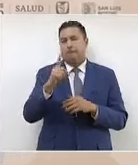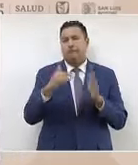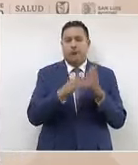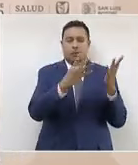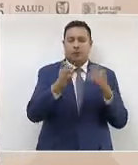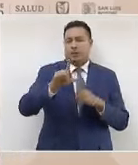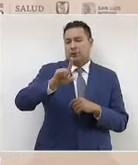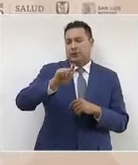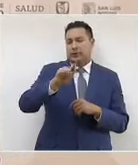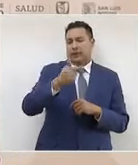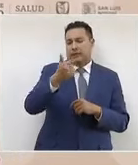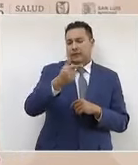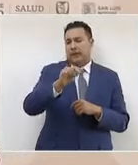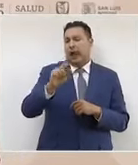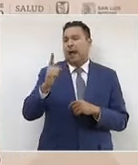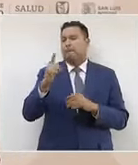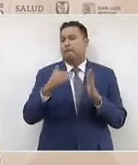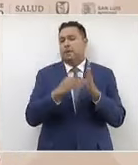1977 a